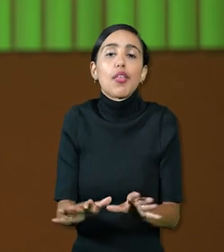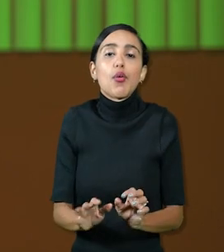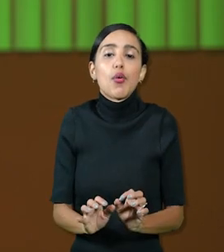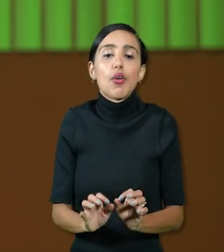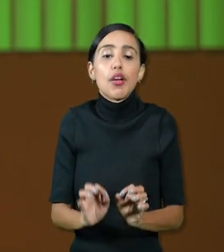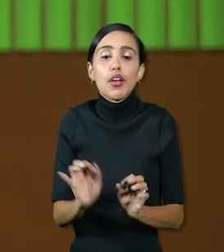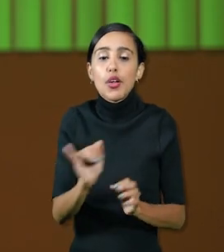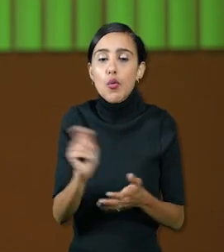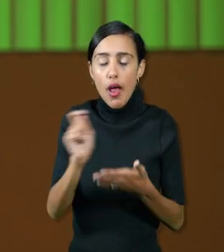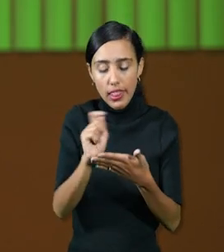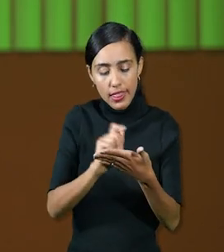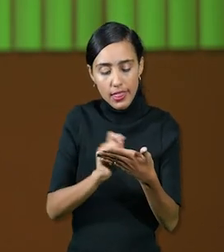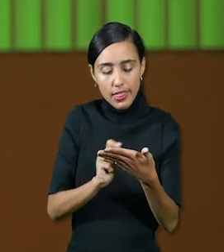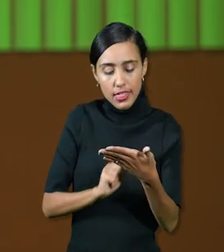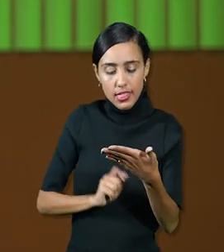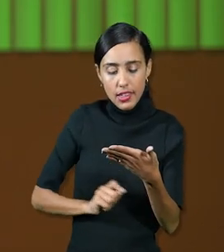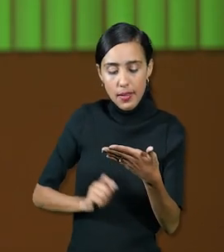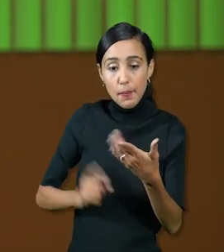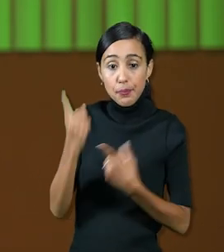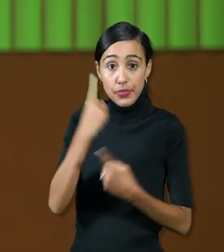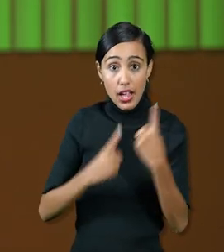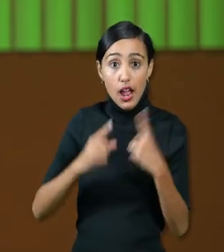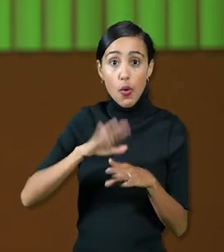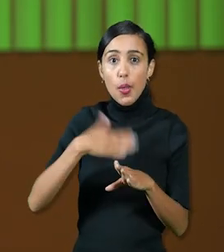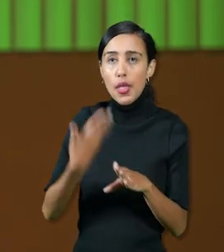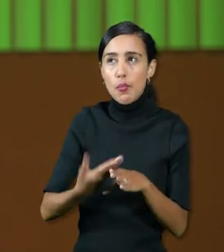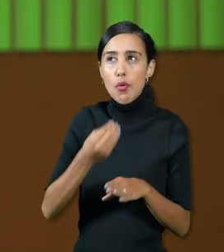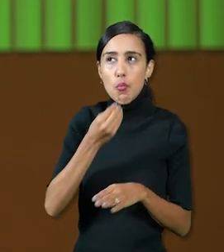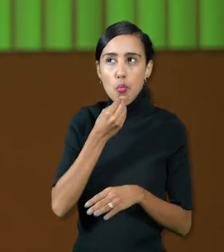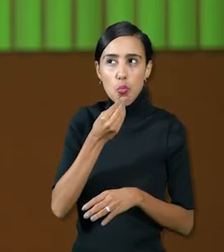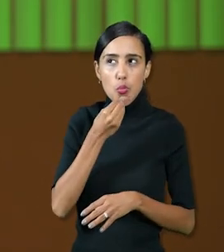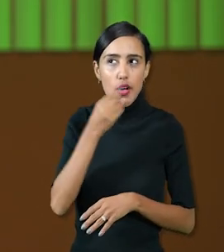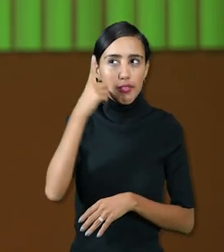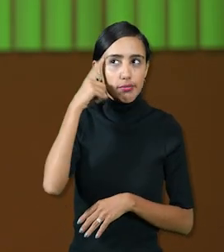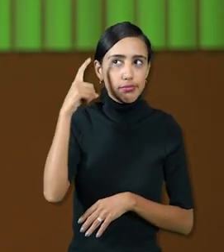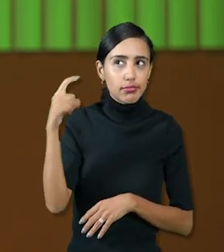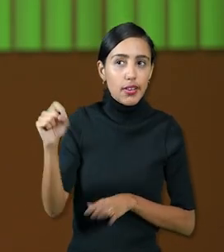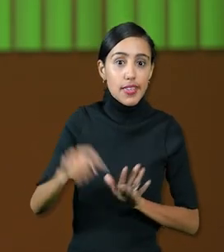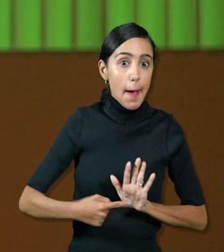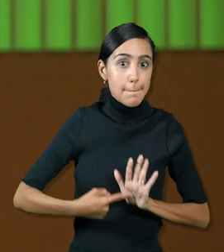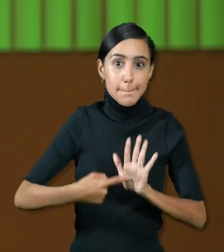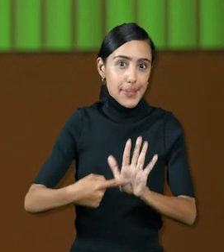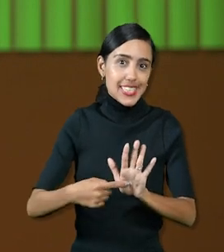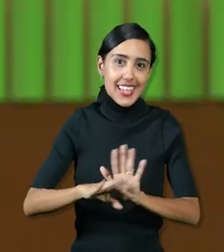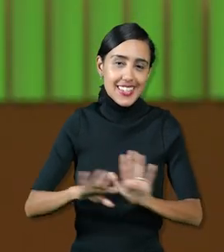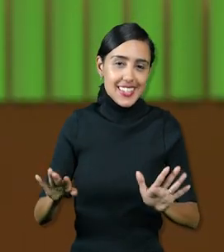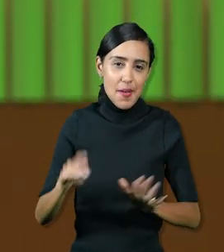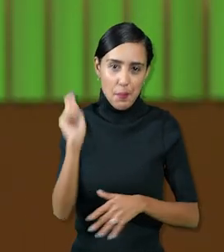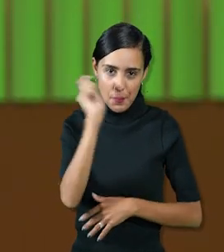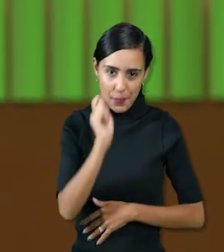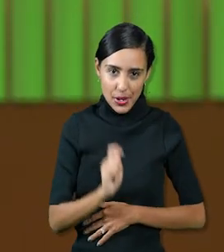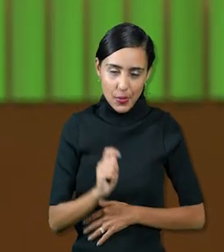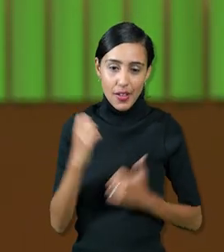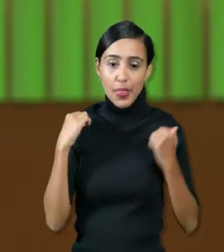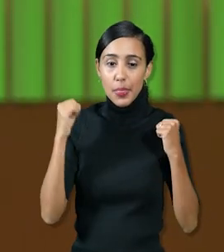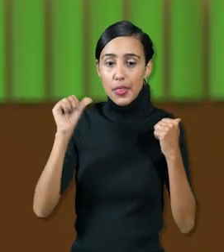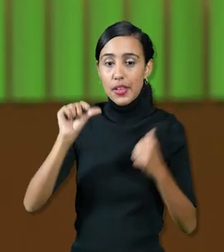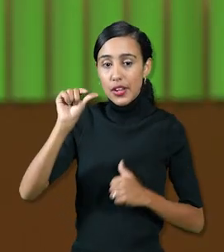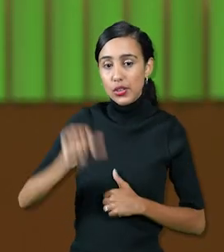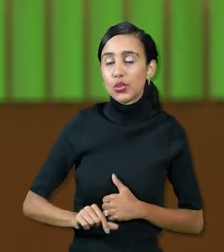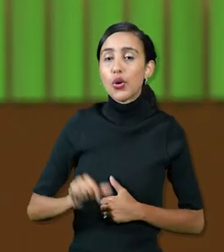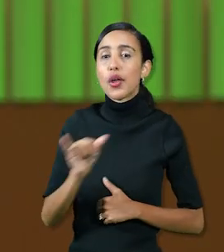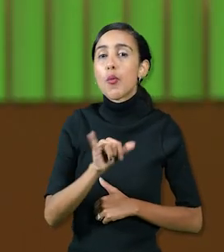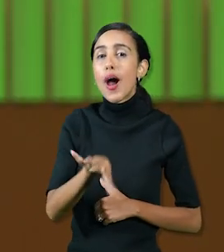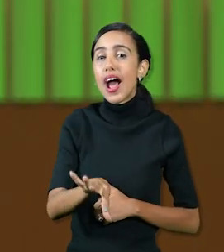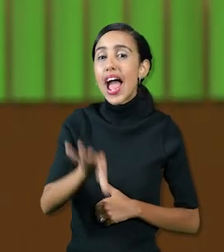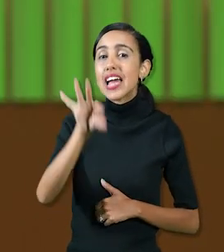estar escribiendo algo que después puedo imaginarlo en una puesta en escena determinada, ¿no? Los directores también